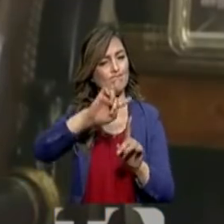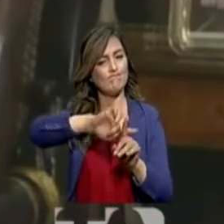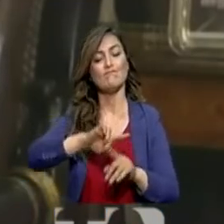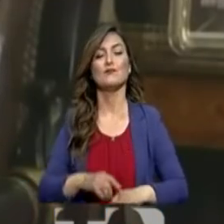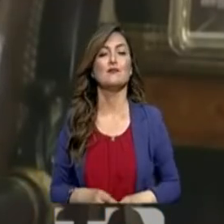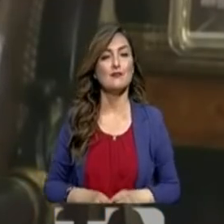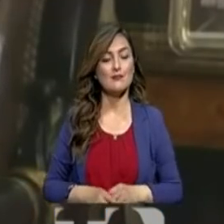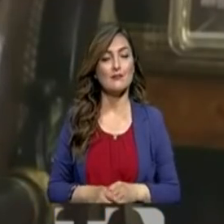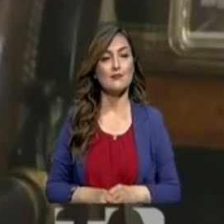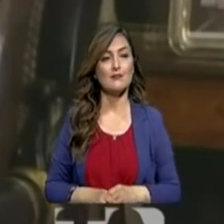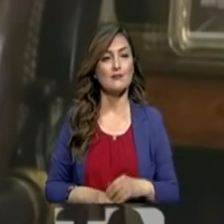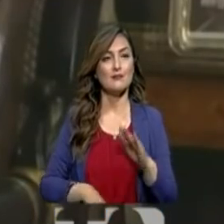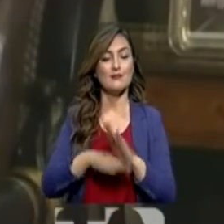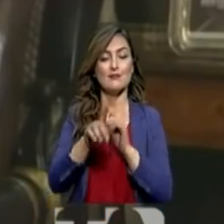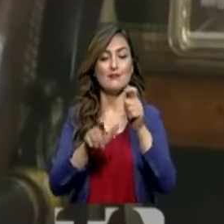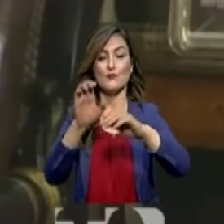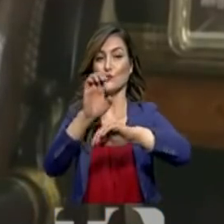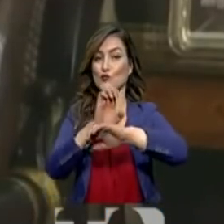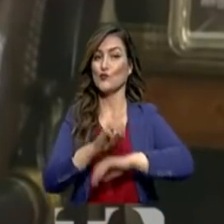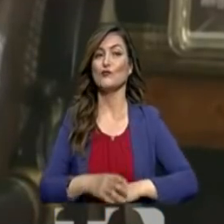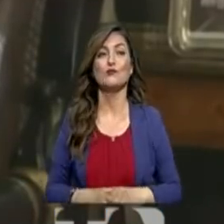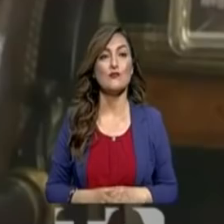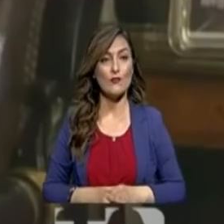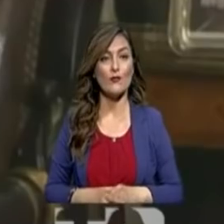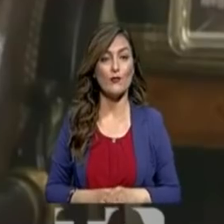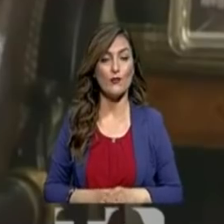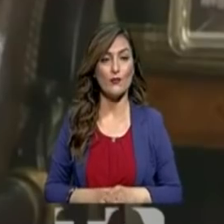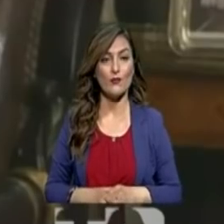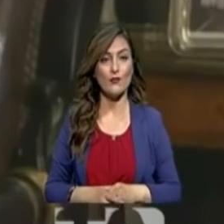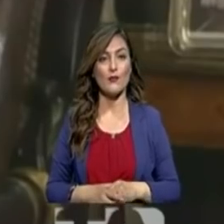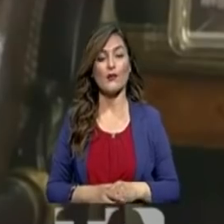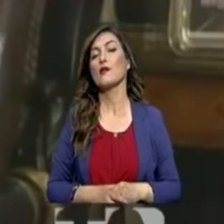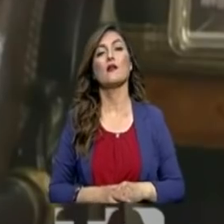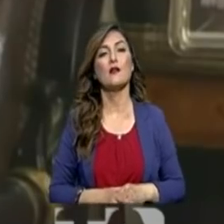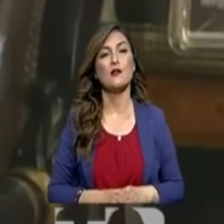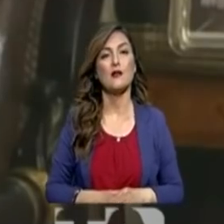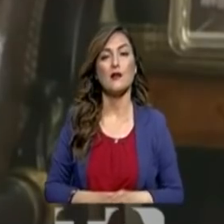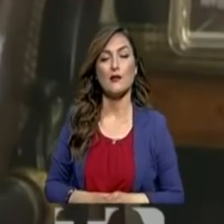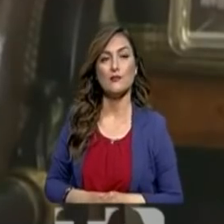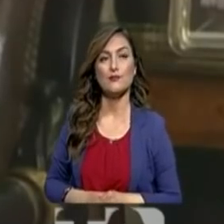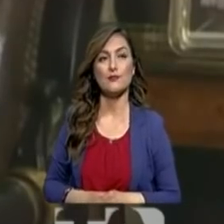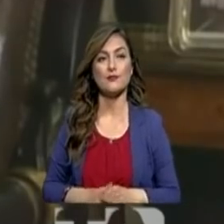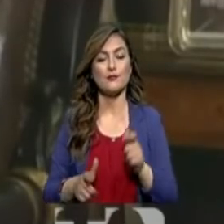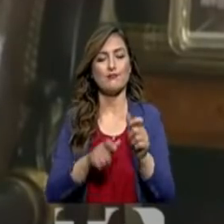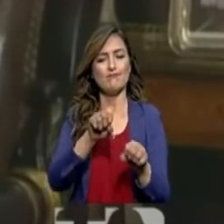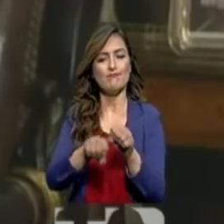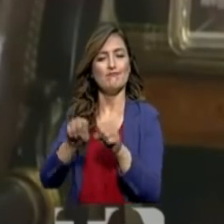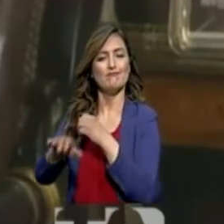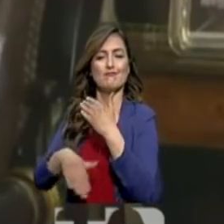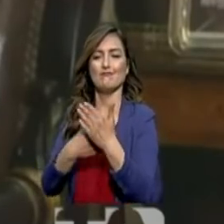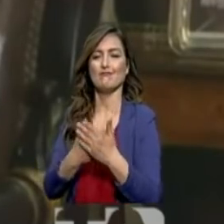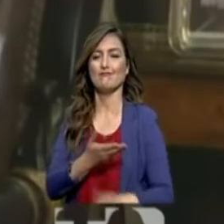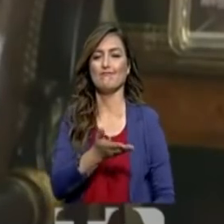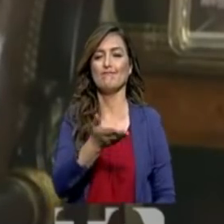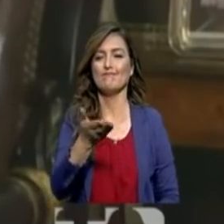ahora a la mayoría de ecuatorianos. Sin bloquear y sin perjudicar a los demás, a